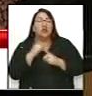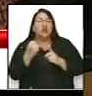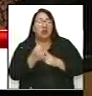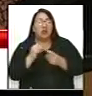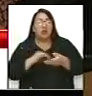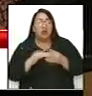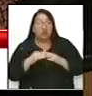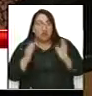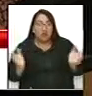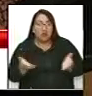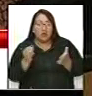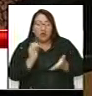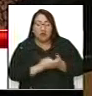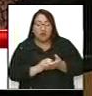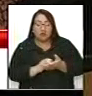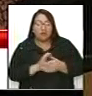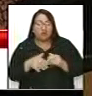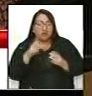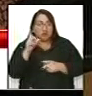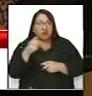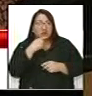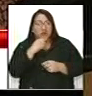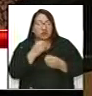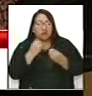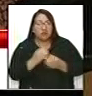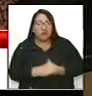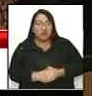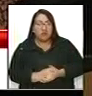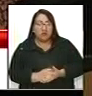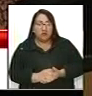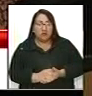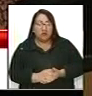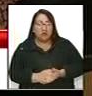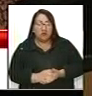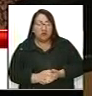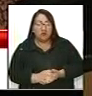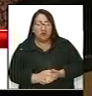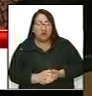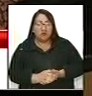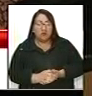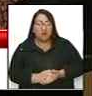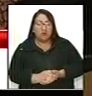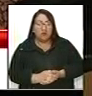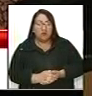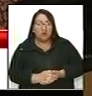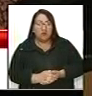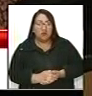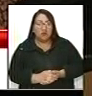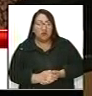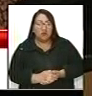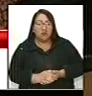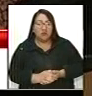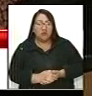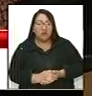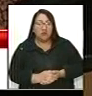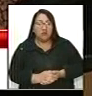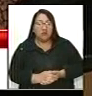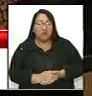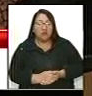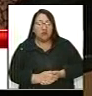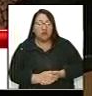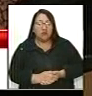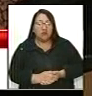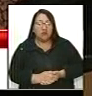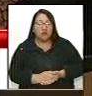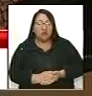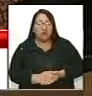para fomentar más este liderazgo de la mujer líder? Podemos comenzar, por favor, con